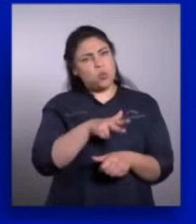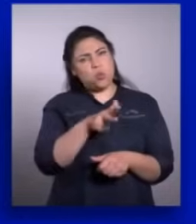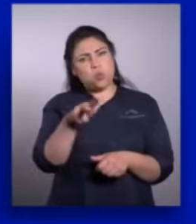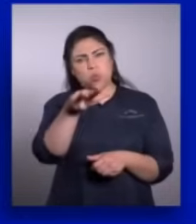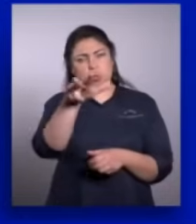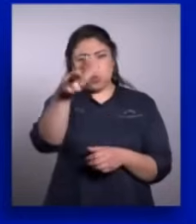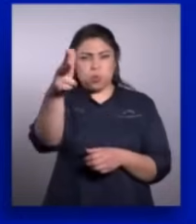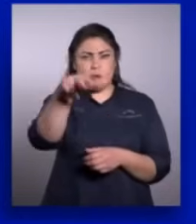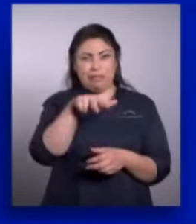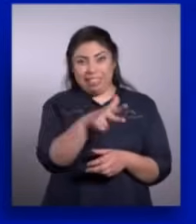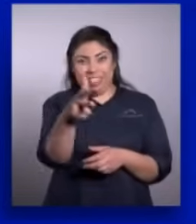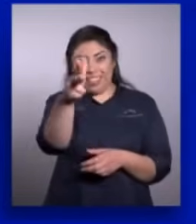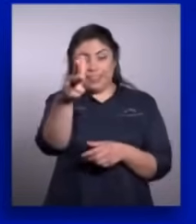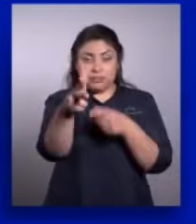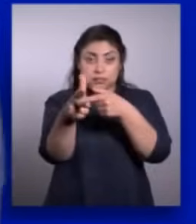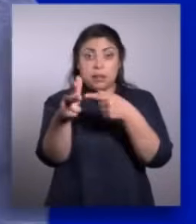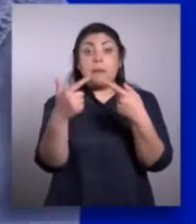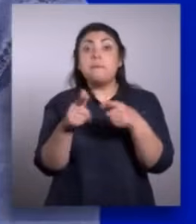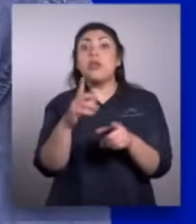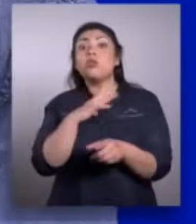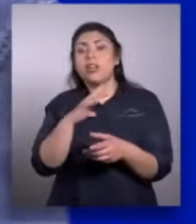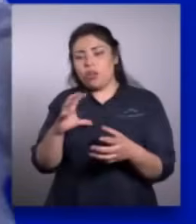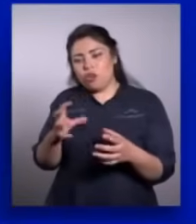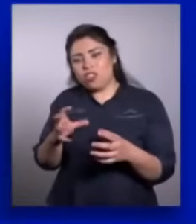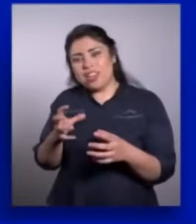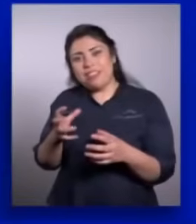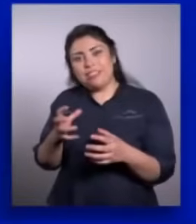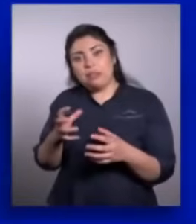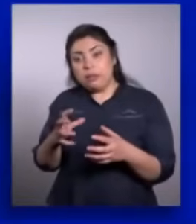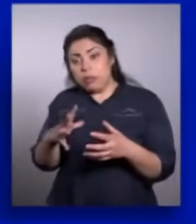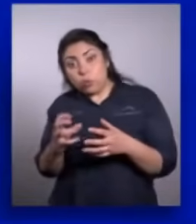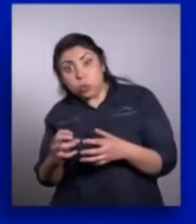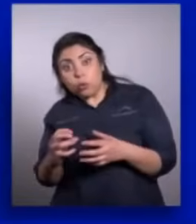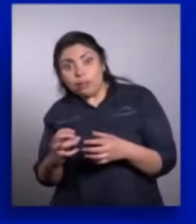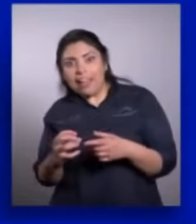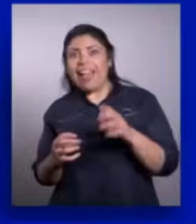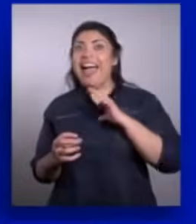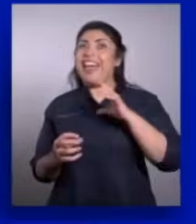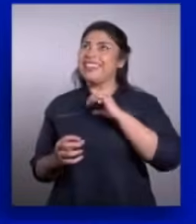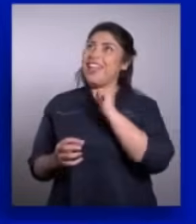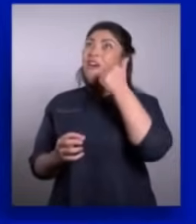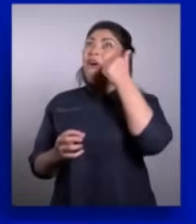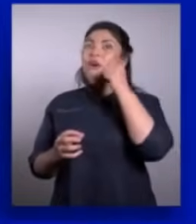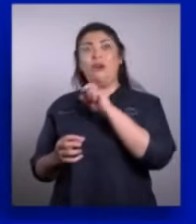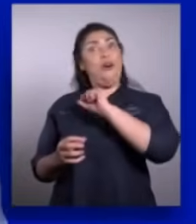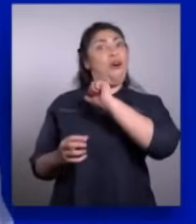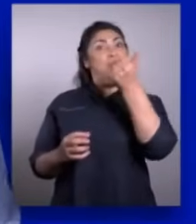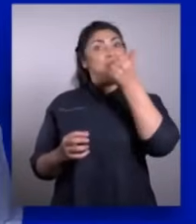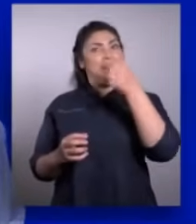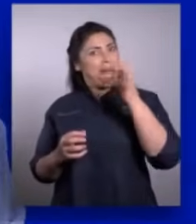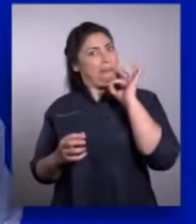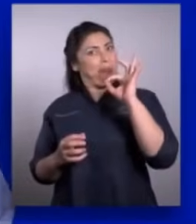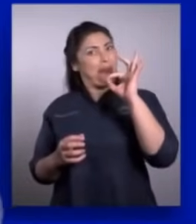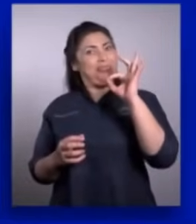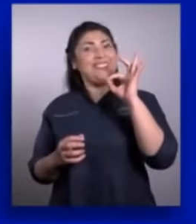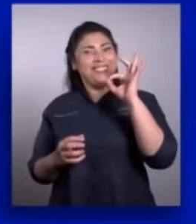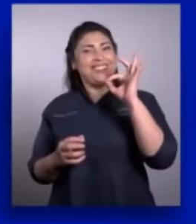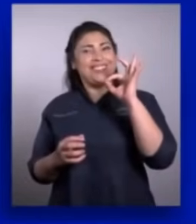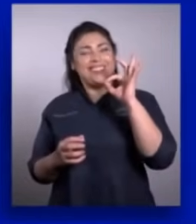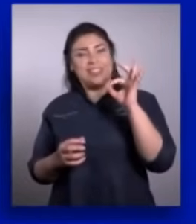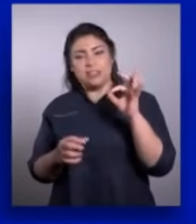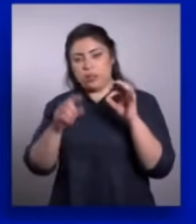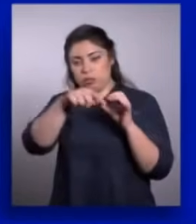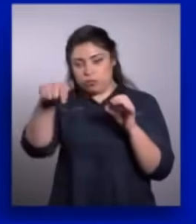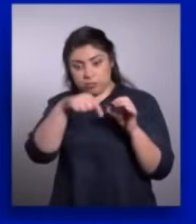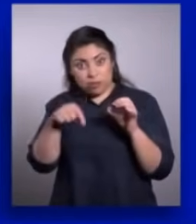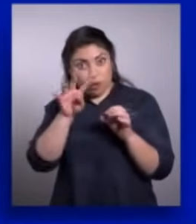combate un poco el temor de peor si se nos va un neumático en el camino, ¿verdad? A